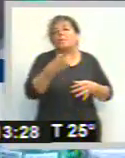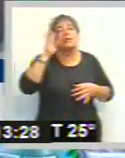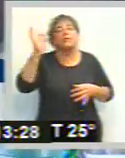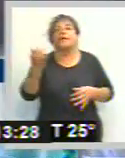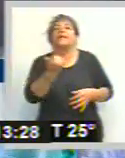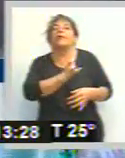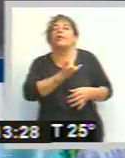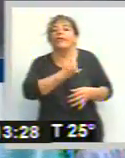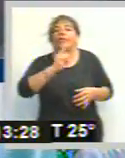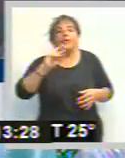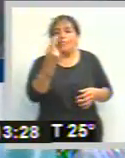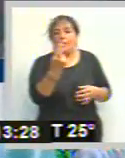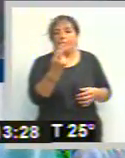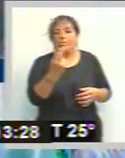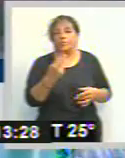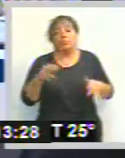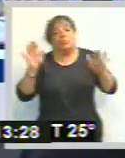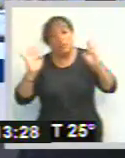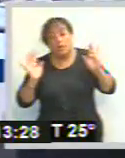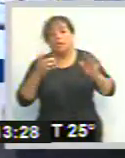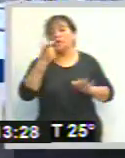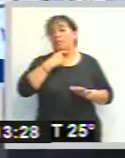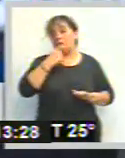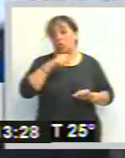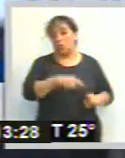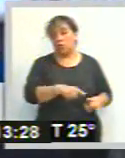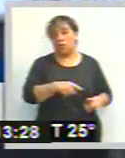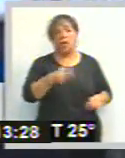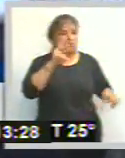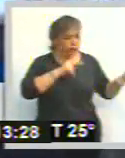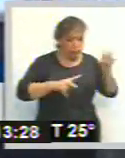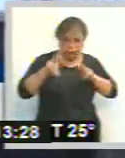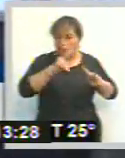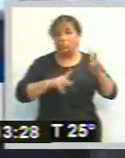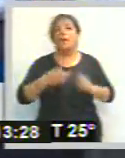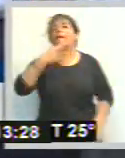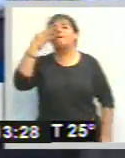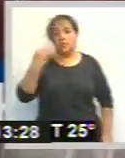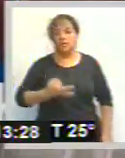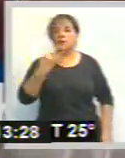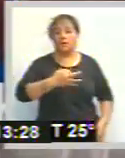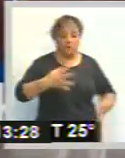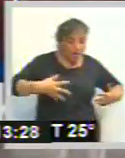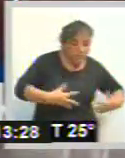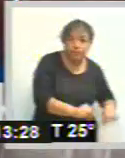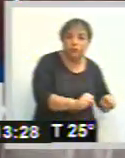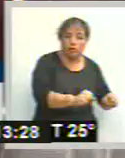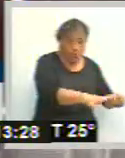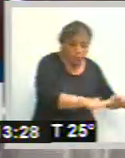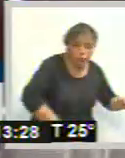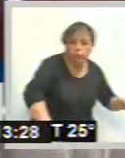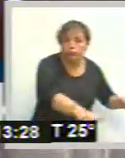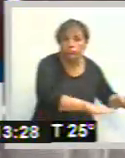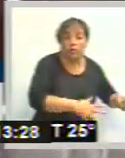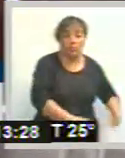los restos. Se suponía que estaban en Mendoza. Se investigó y efectivamente encontraron una fosa común. En